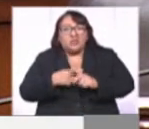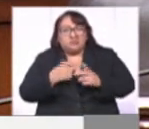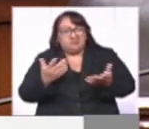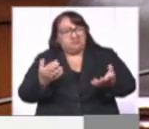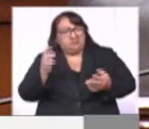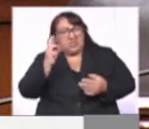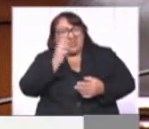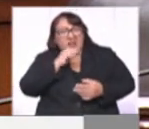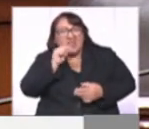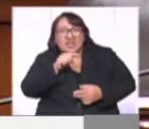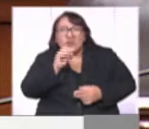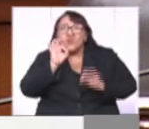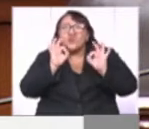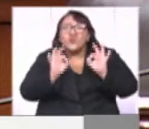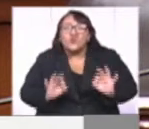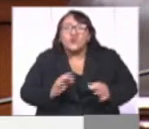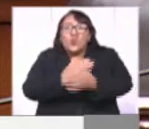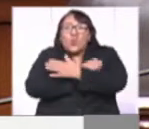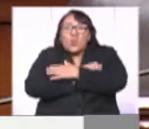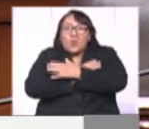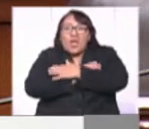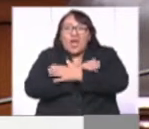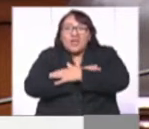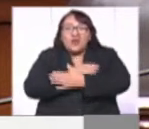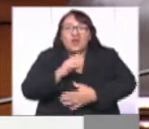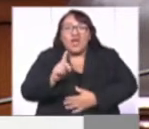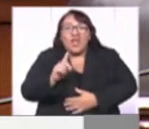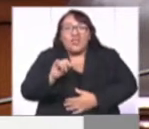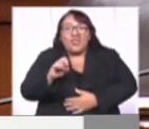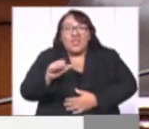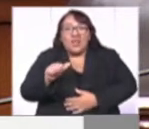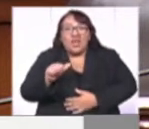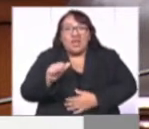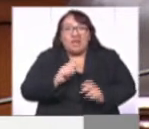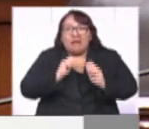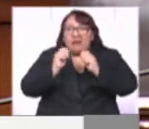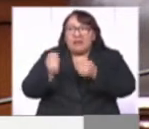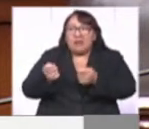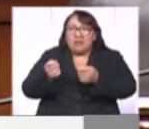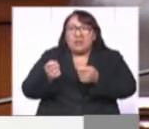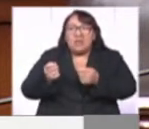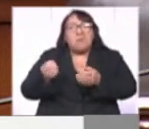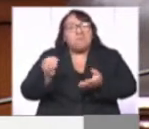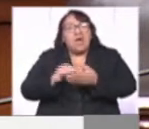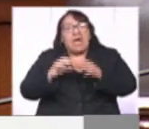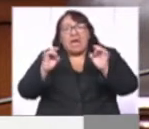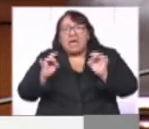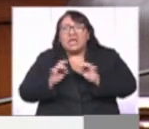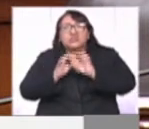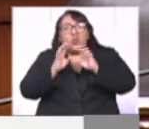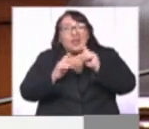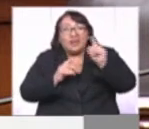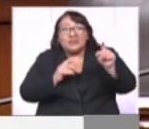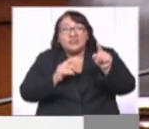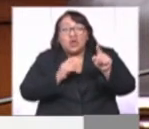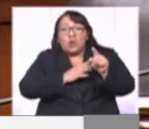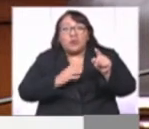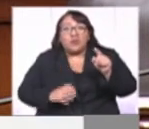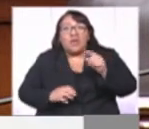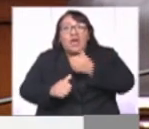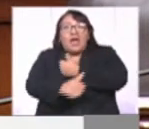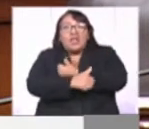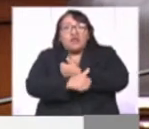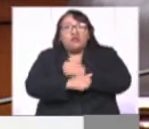coincidentemente ese día es el cumpleaños de la señora Dina Boluarte. Y coincidentemente este gobernador regional de Ayacucho fue